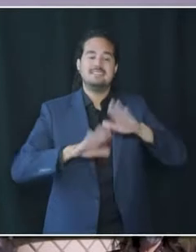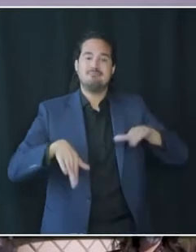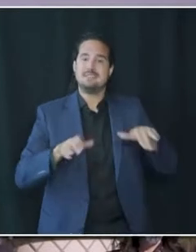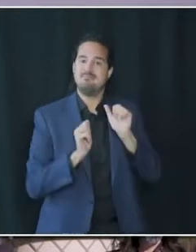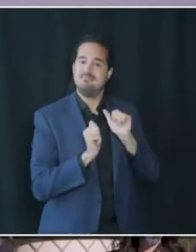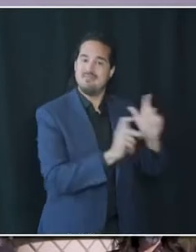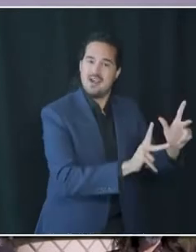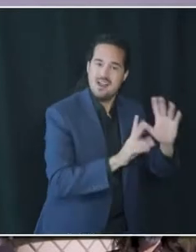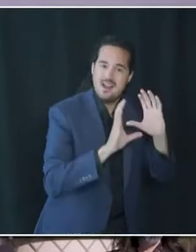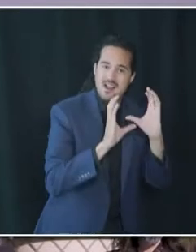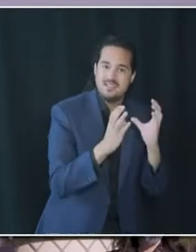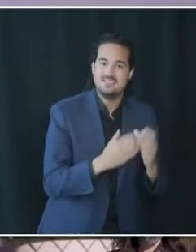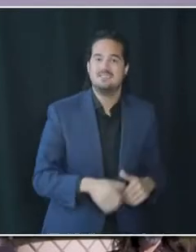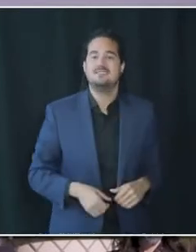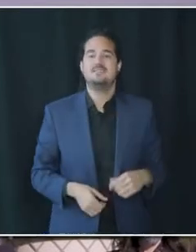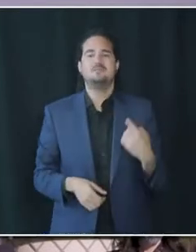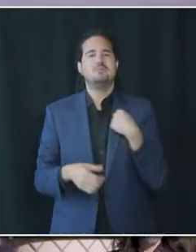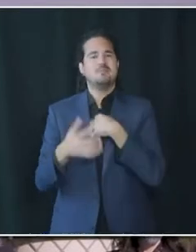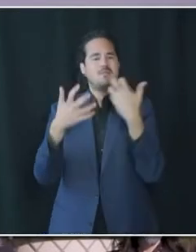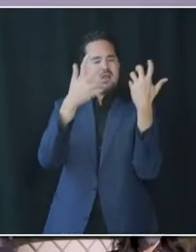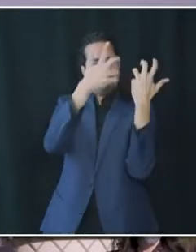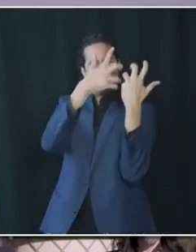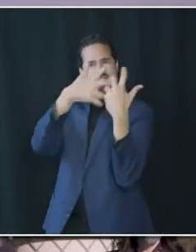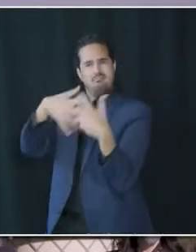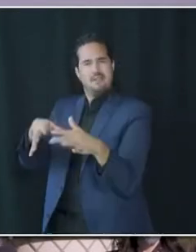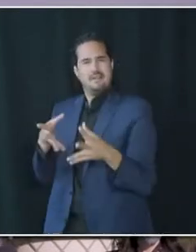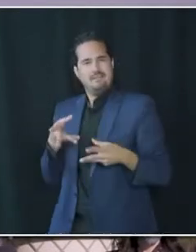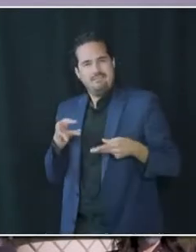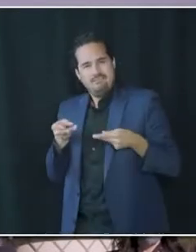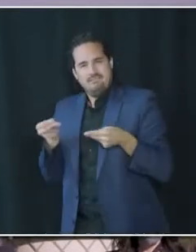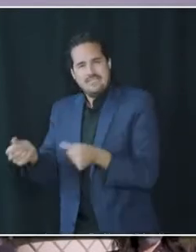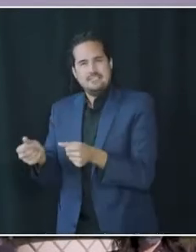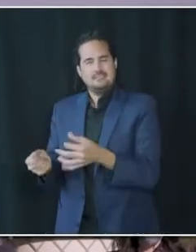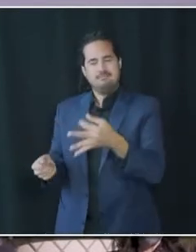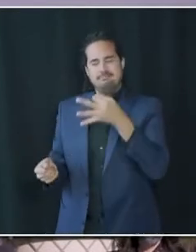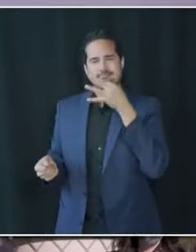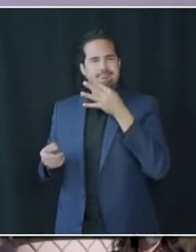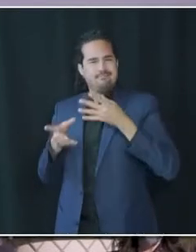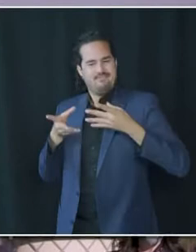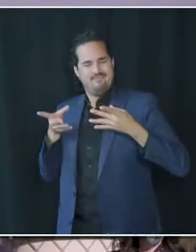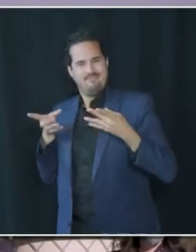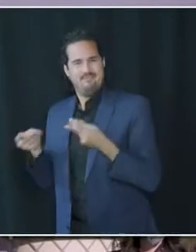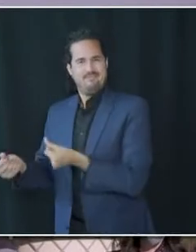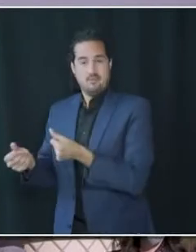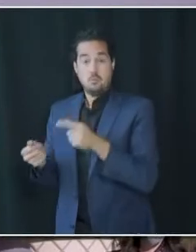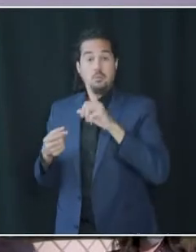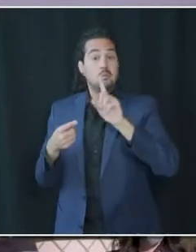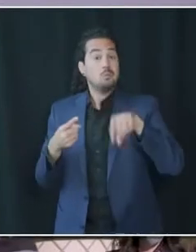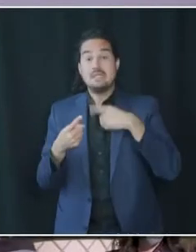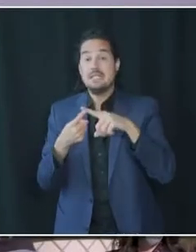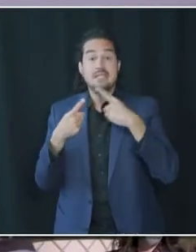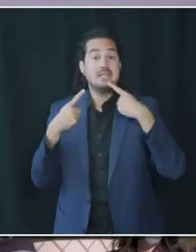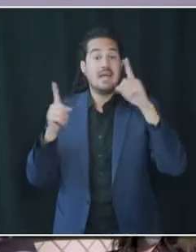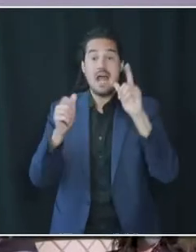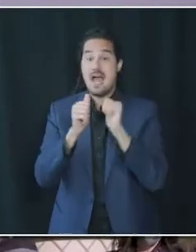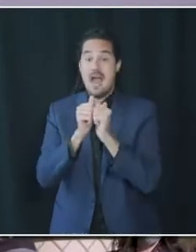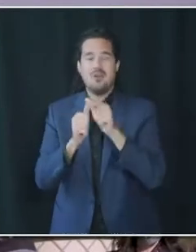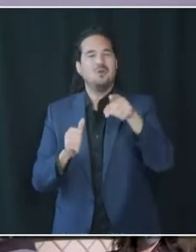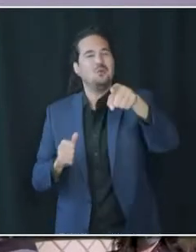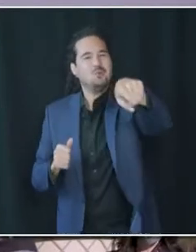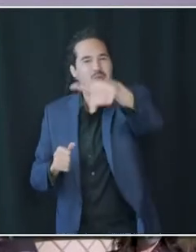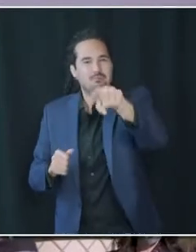persona hacerlo de forma más eficiente más apresuradamente tenemos que seguir con la excelente labor que hemos